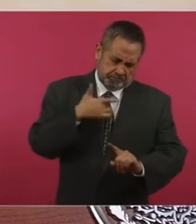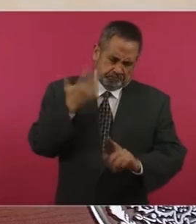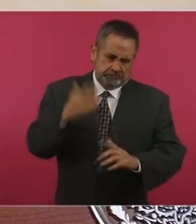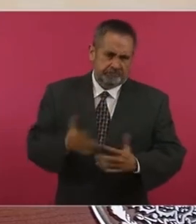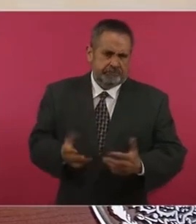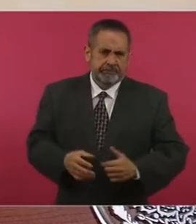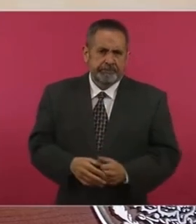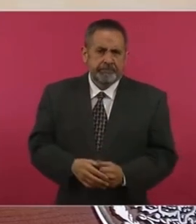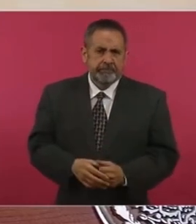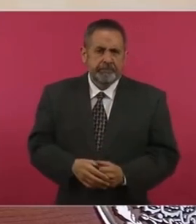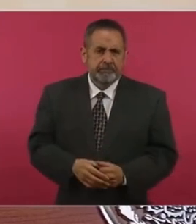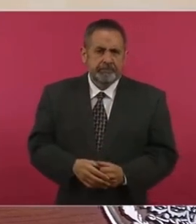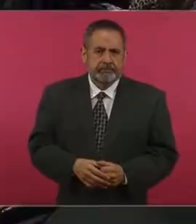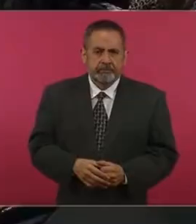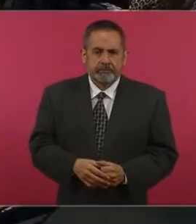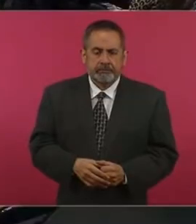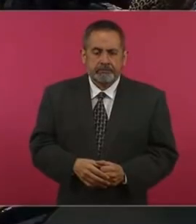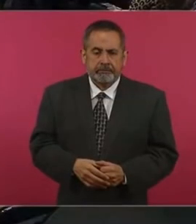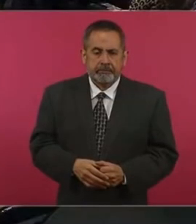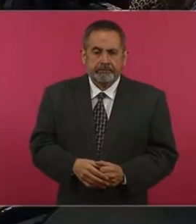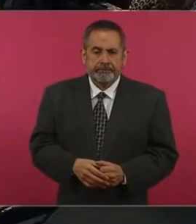Nada más